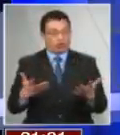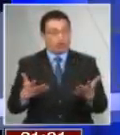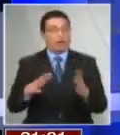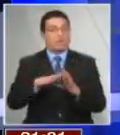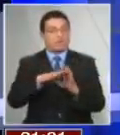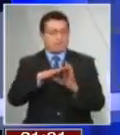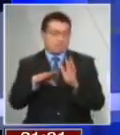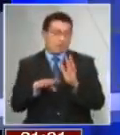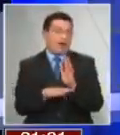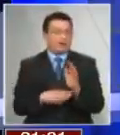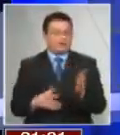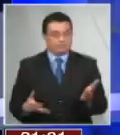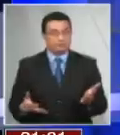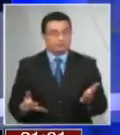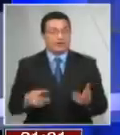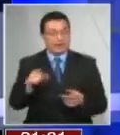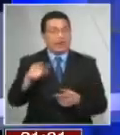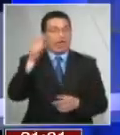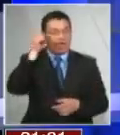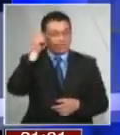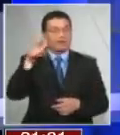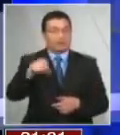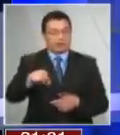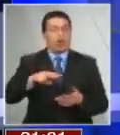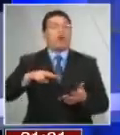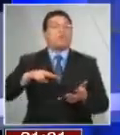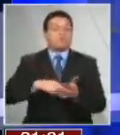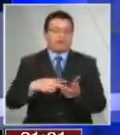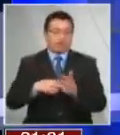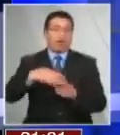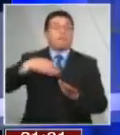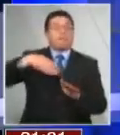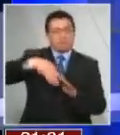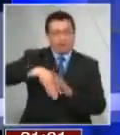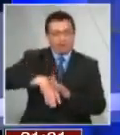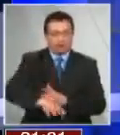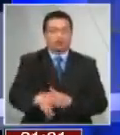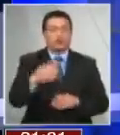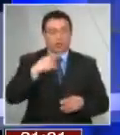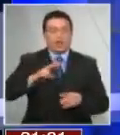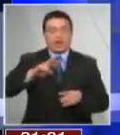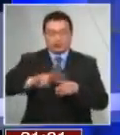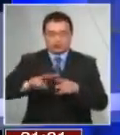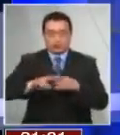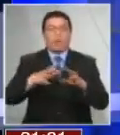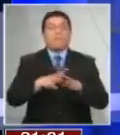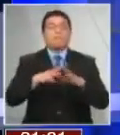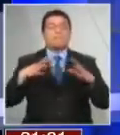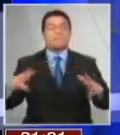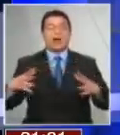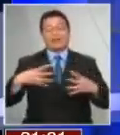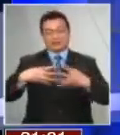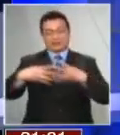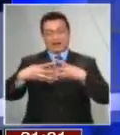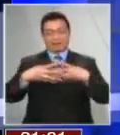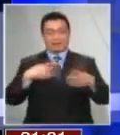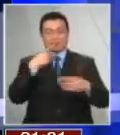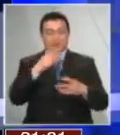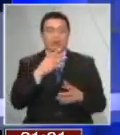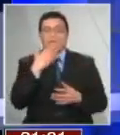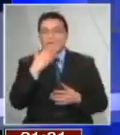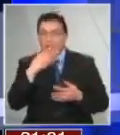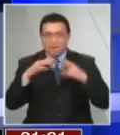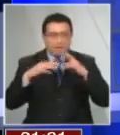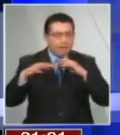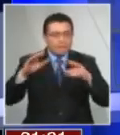6%. Entendamos entonces que esta es una crisis profunda, que se resuelve con más transparencia, no con conspiraciones de